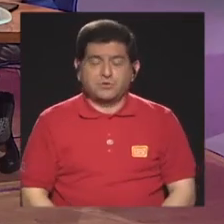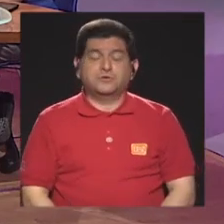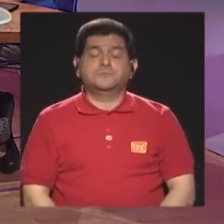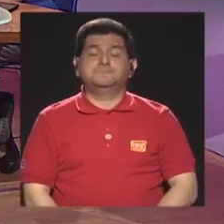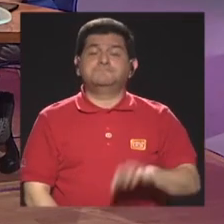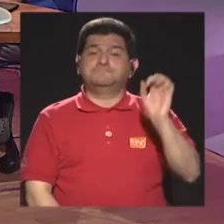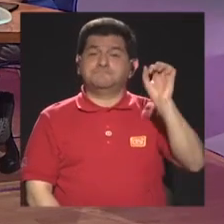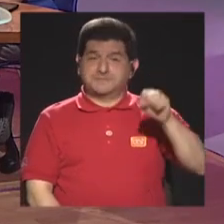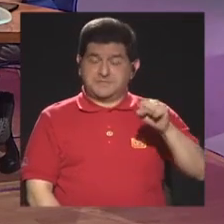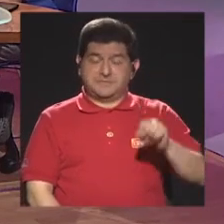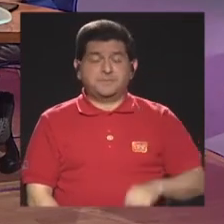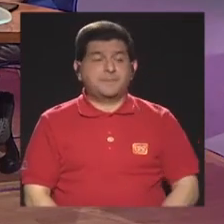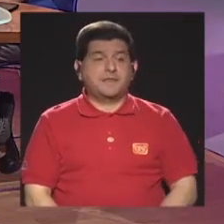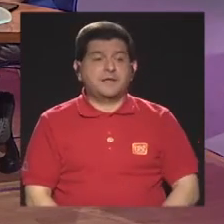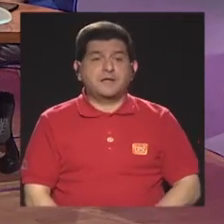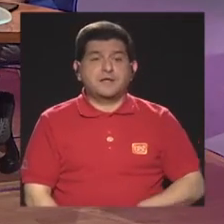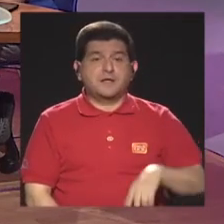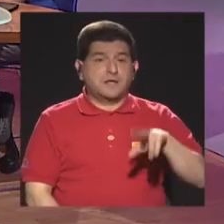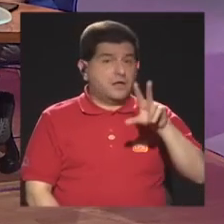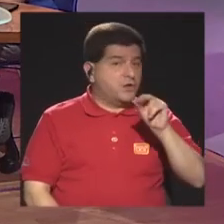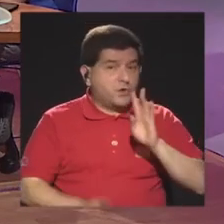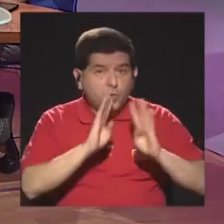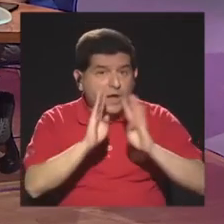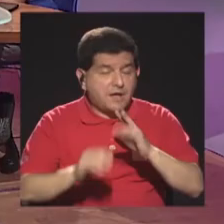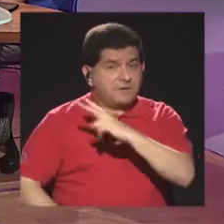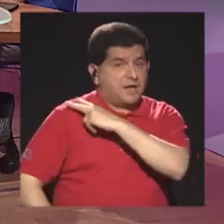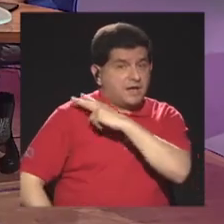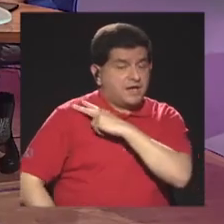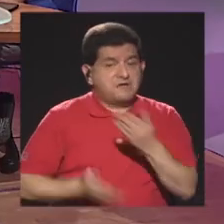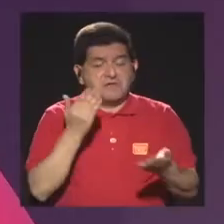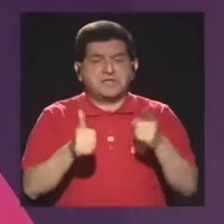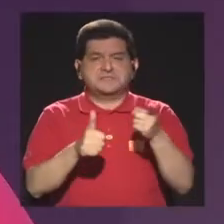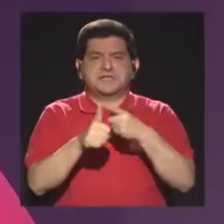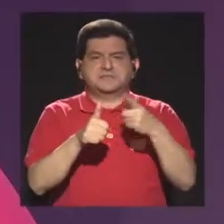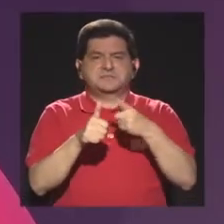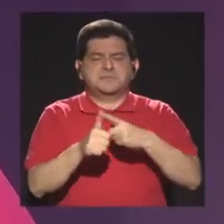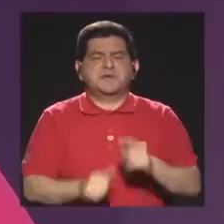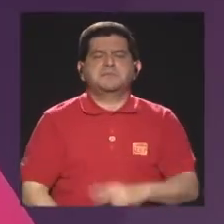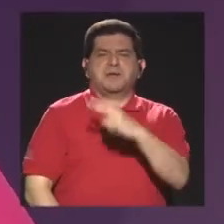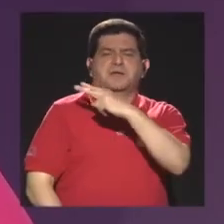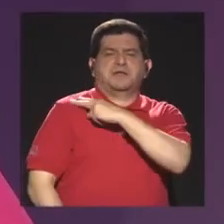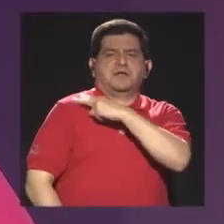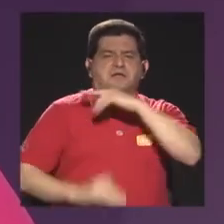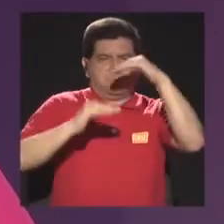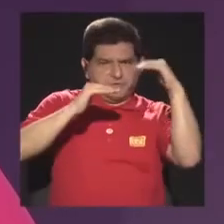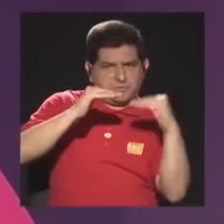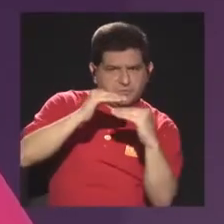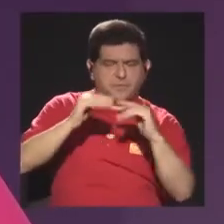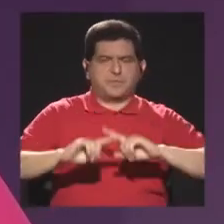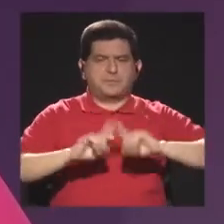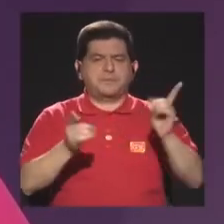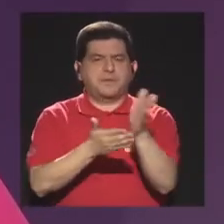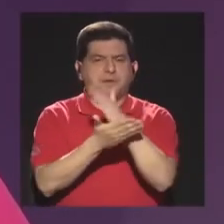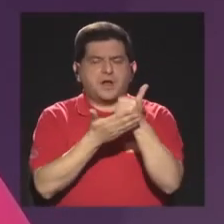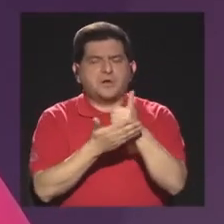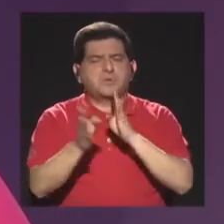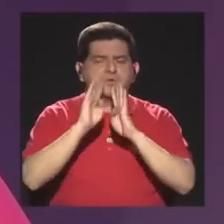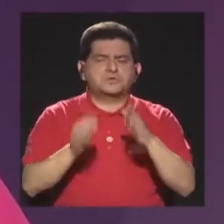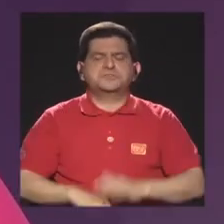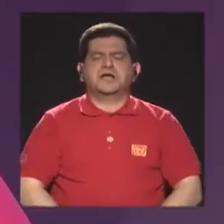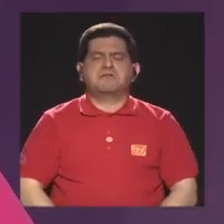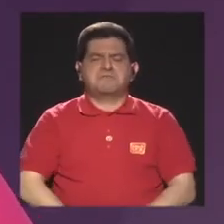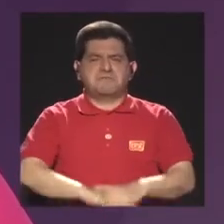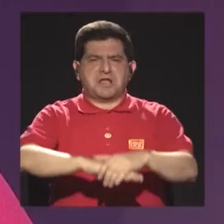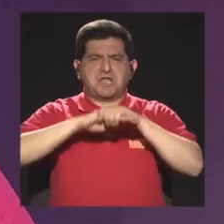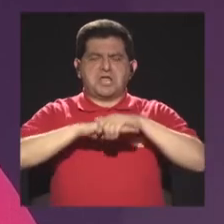hecho, si no es el capitán que nos habla, es el primer oficial. Y hay unos que manejan inglés muy